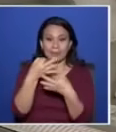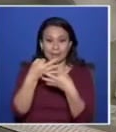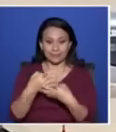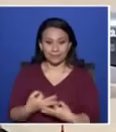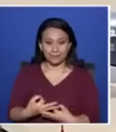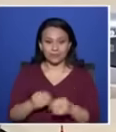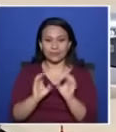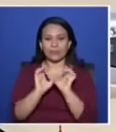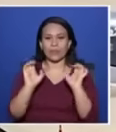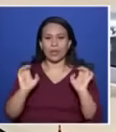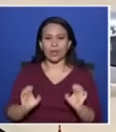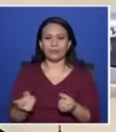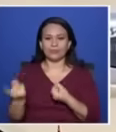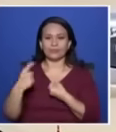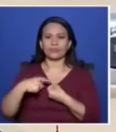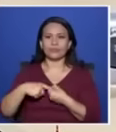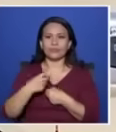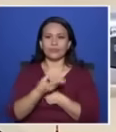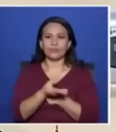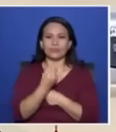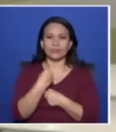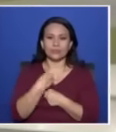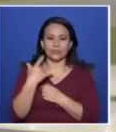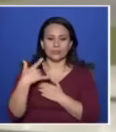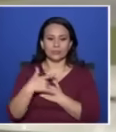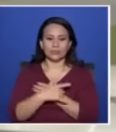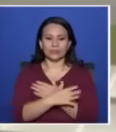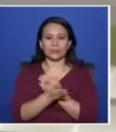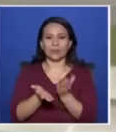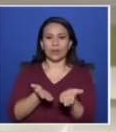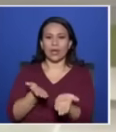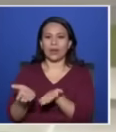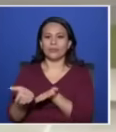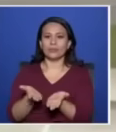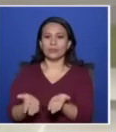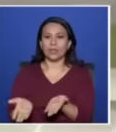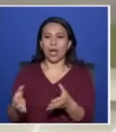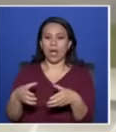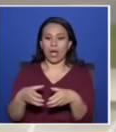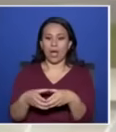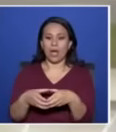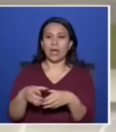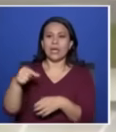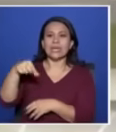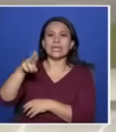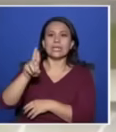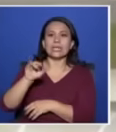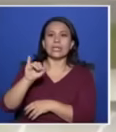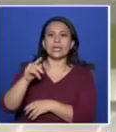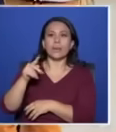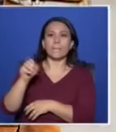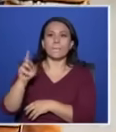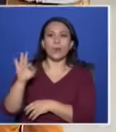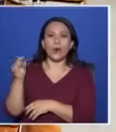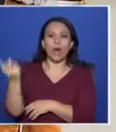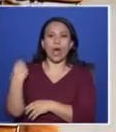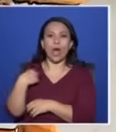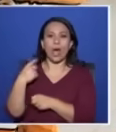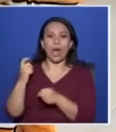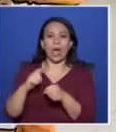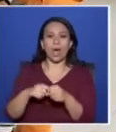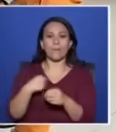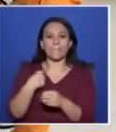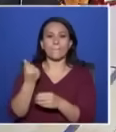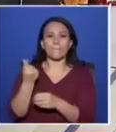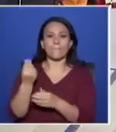la empresa pública metropolitana de servicios aeroportuarios, junto con la concesionaria Quiport, están haciendo el cálculo para fijar el